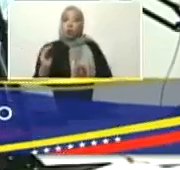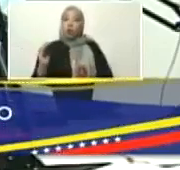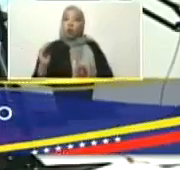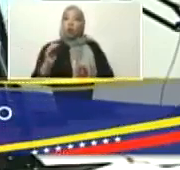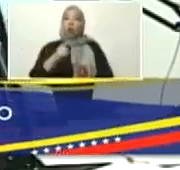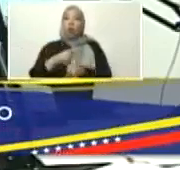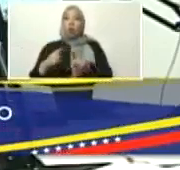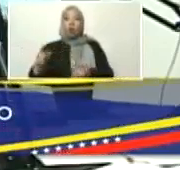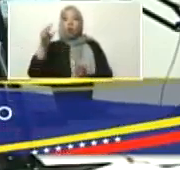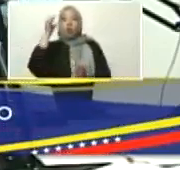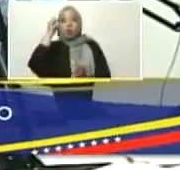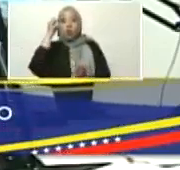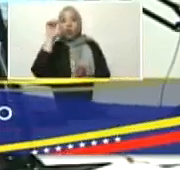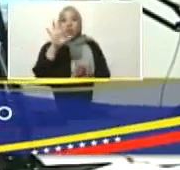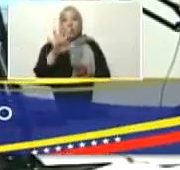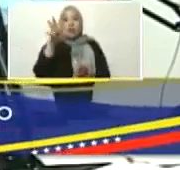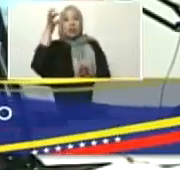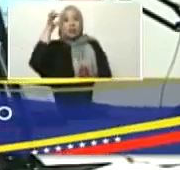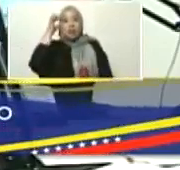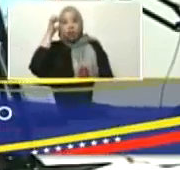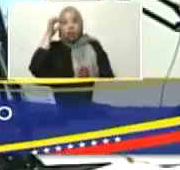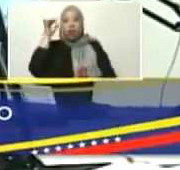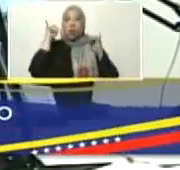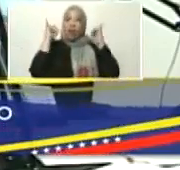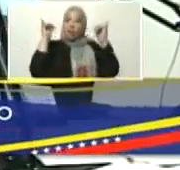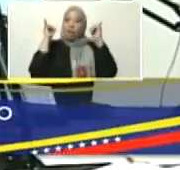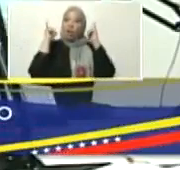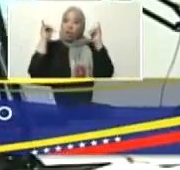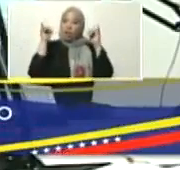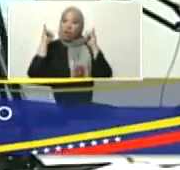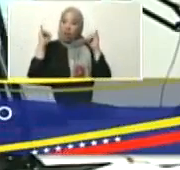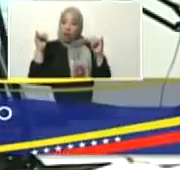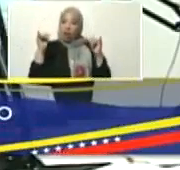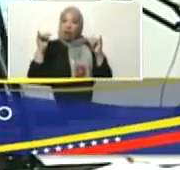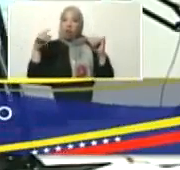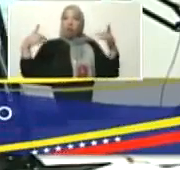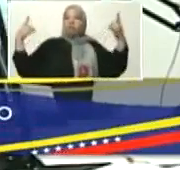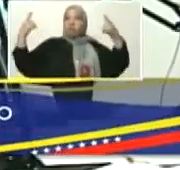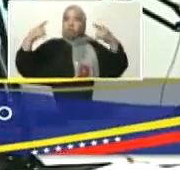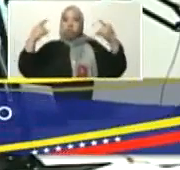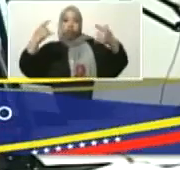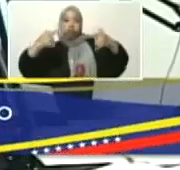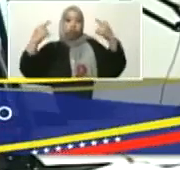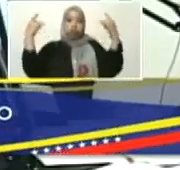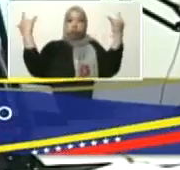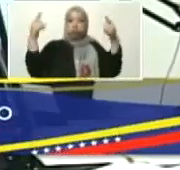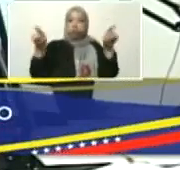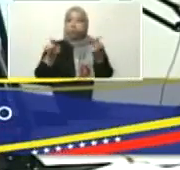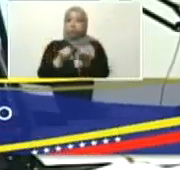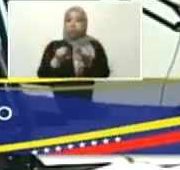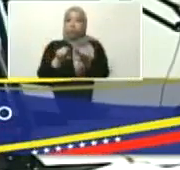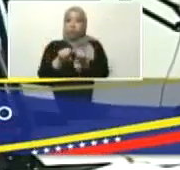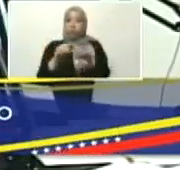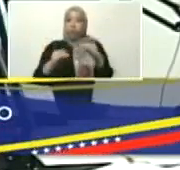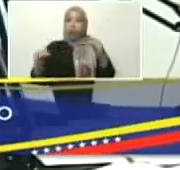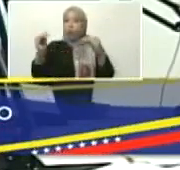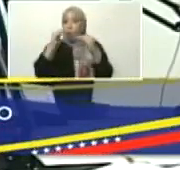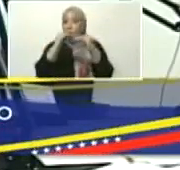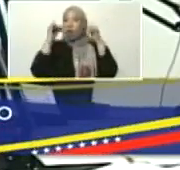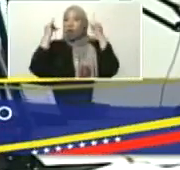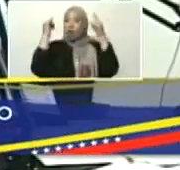hubieran sido 5 días un festival. Wow. Imagínate. Así como para el rock, el festival de Guston. Fue el gran